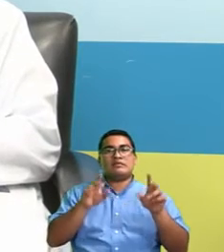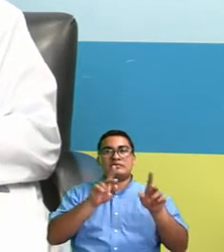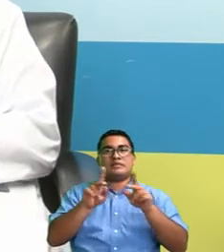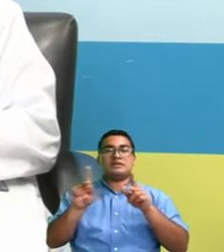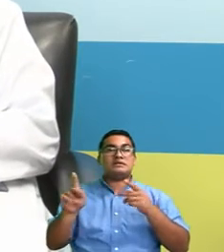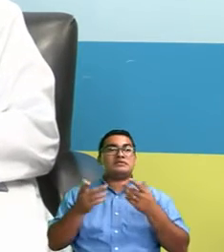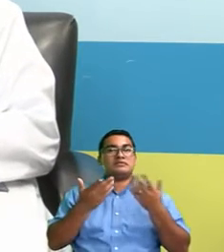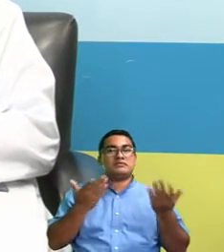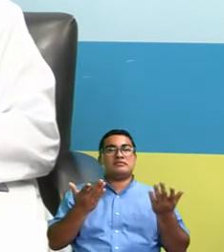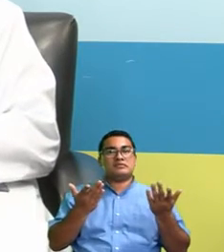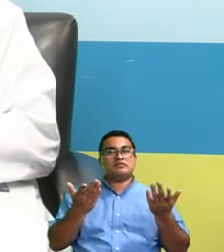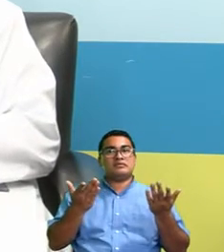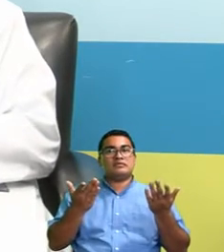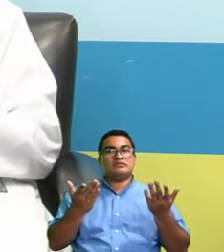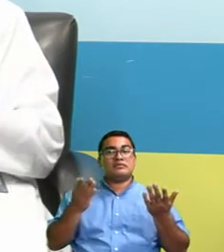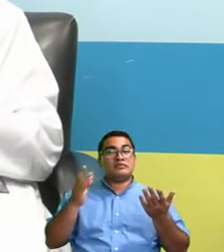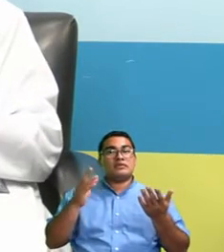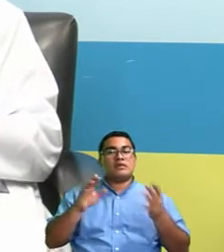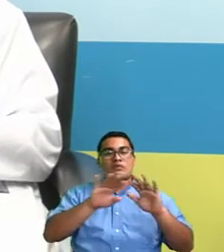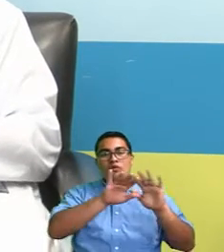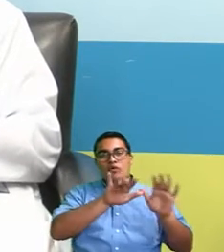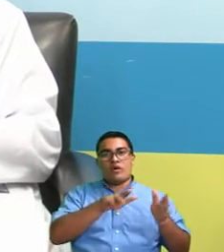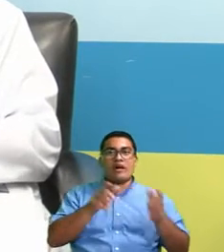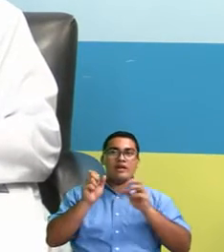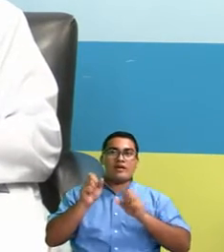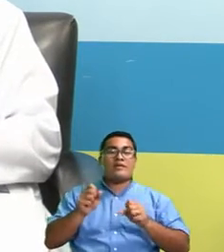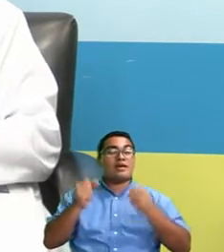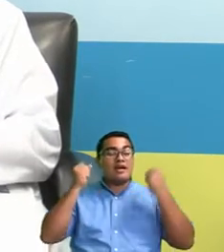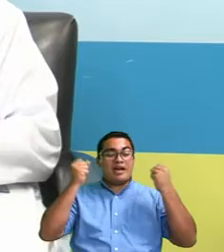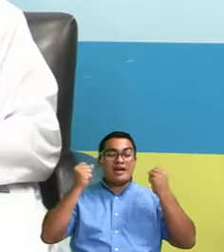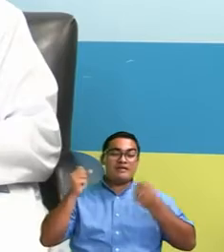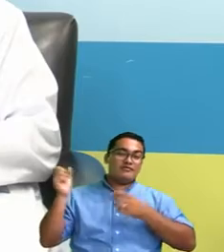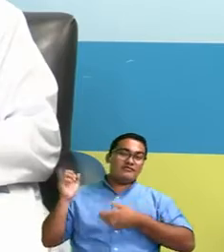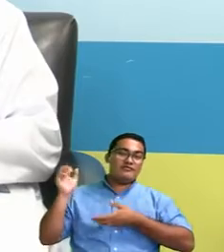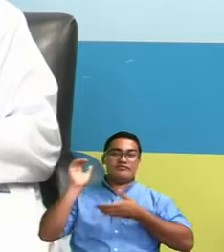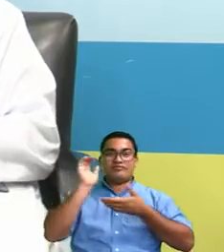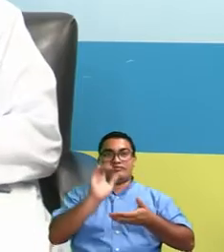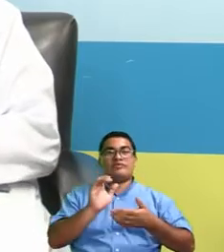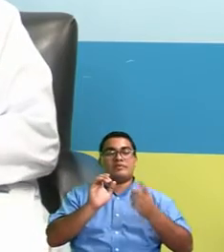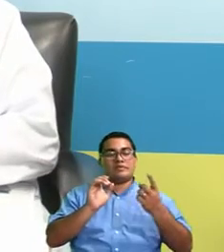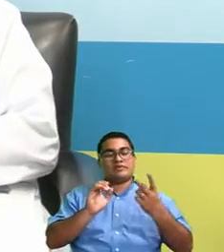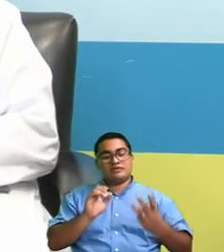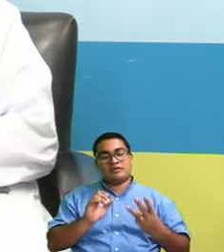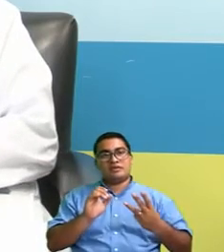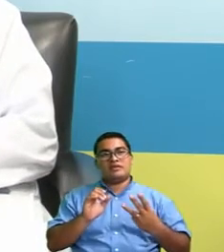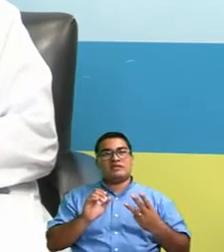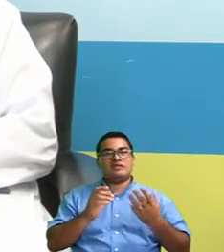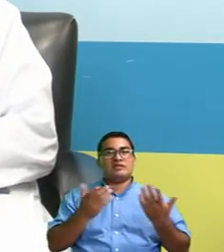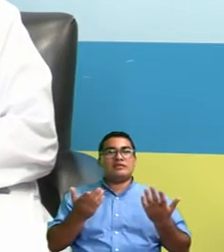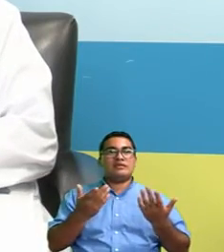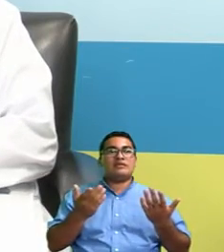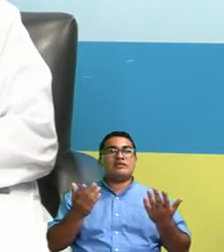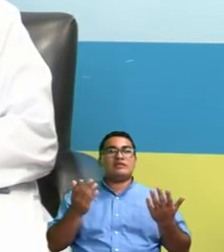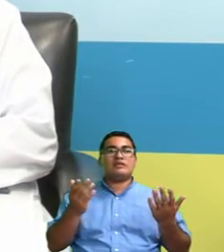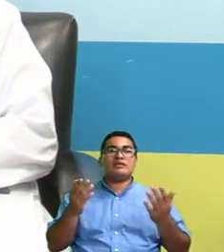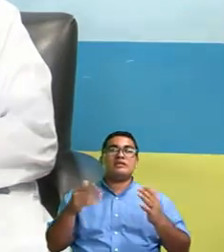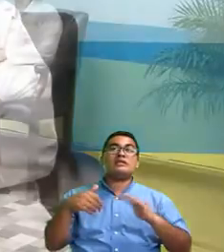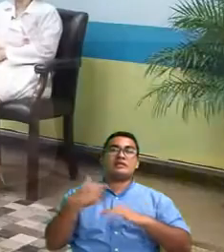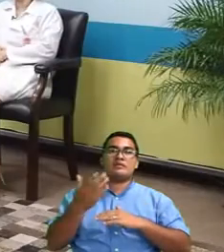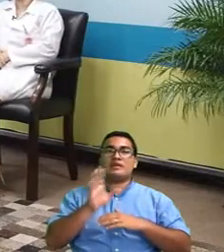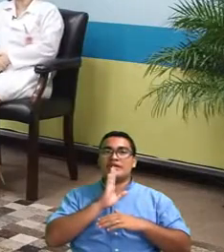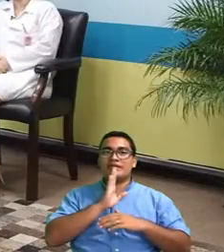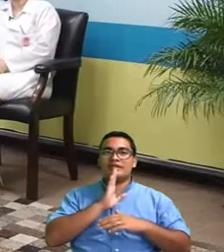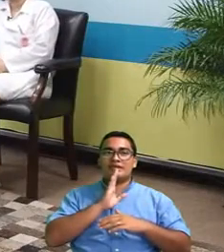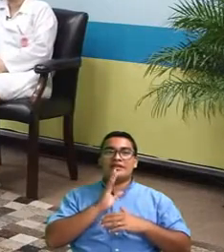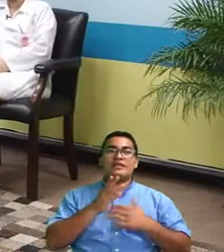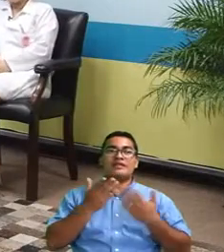patrocinadores. Y hay premios para mujeres, para varones y para niños, primer, segundo y tercer lugar. La vamos a invitar para que nos hable también de esa